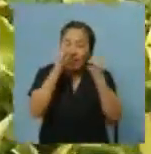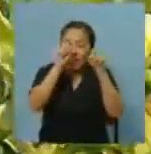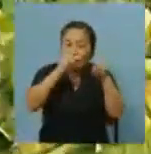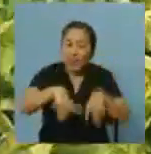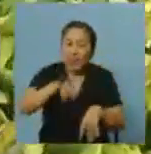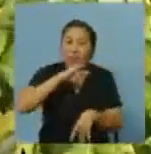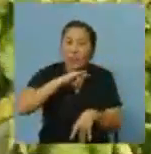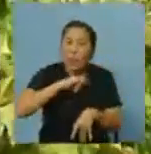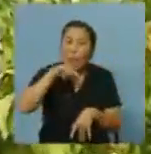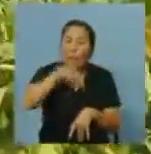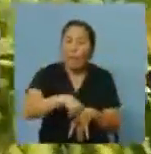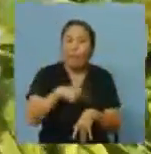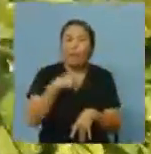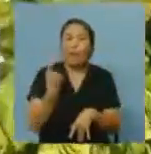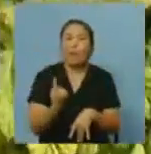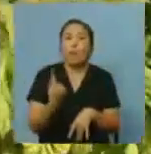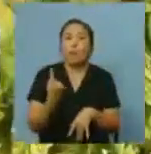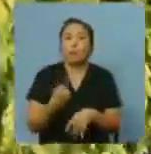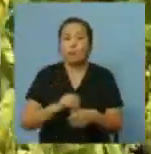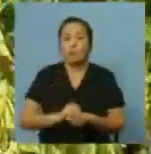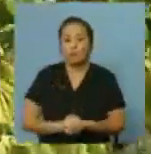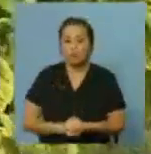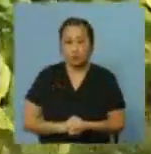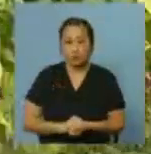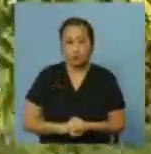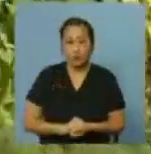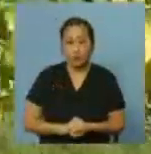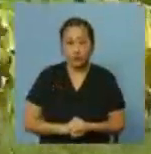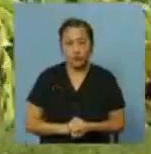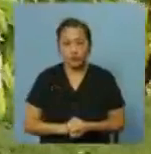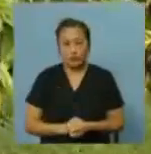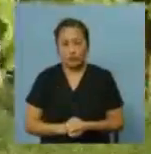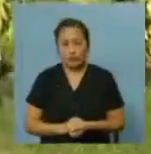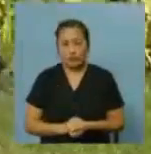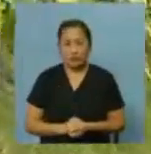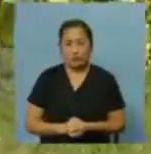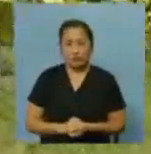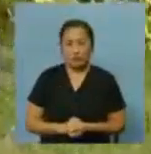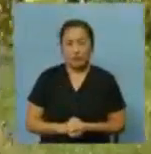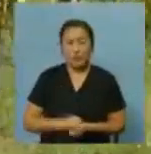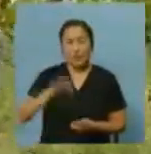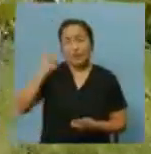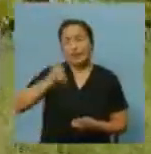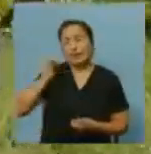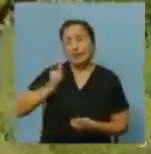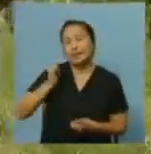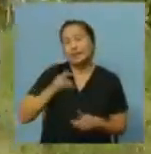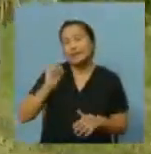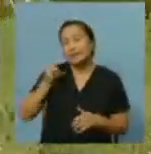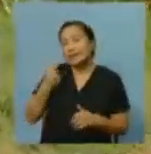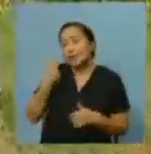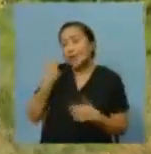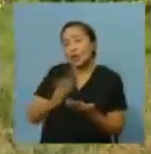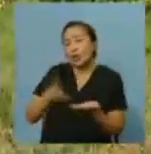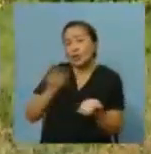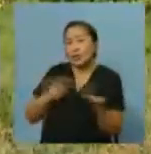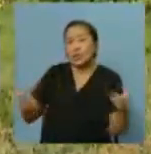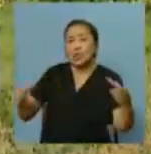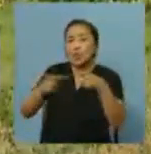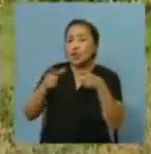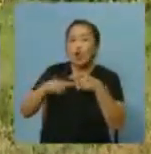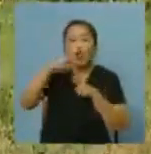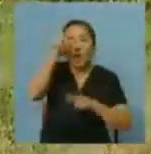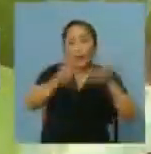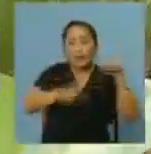productivo tabacalero de la provincia de Jujuy, doctor Pascutini? Sí, seguramente nos tenemos que volver a juntar con todos